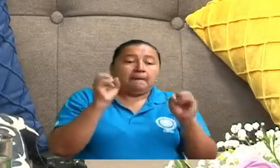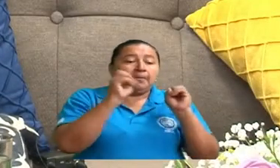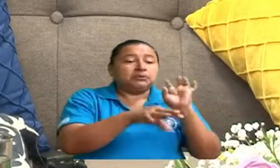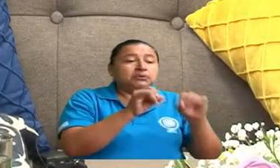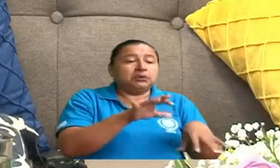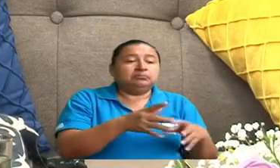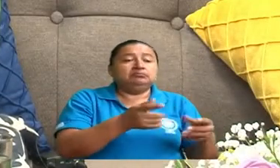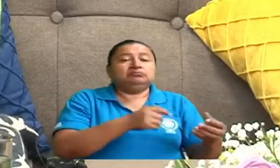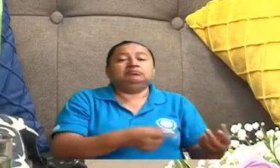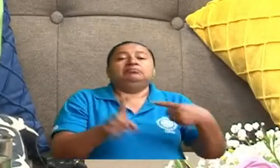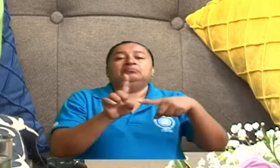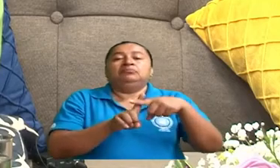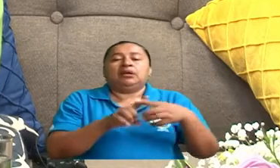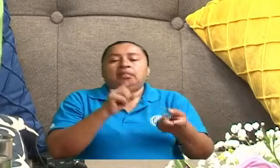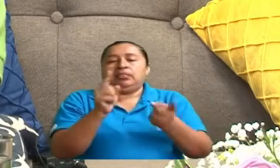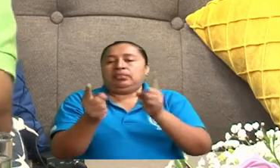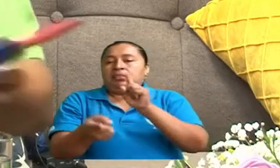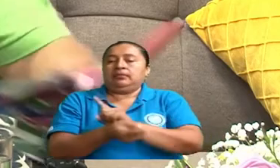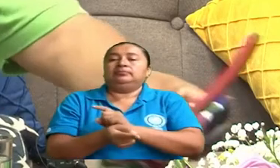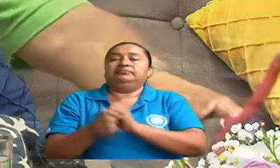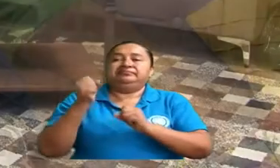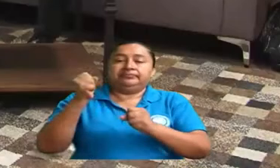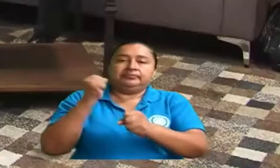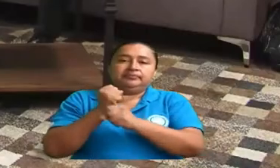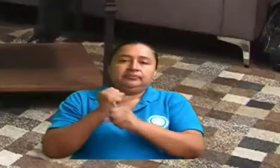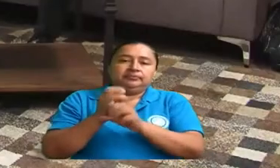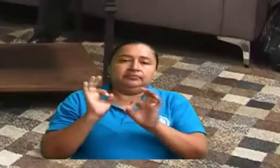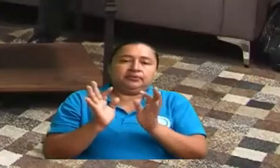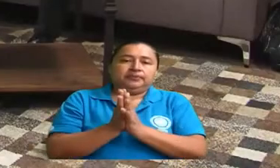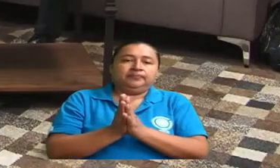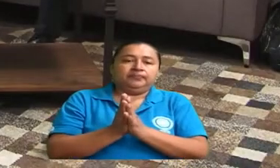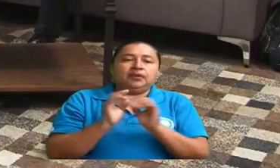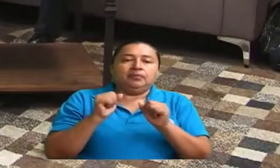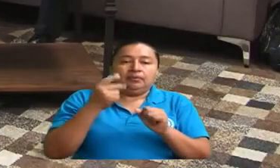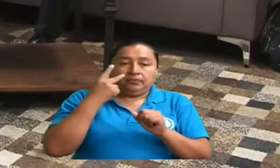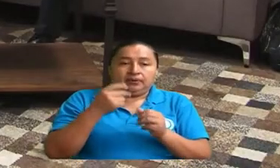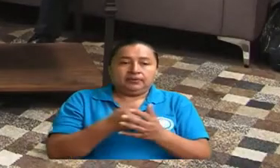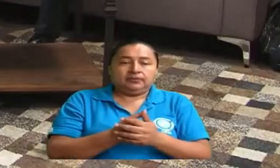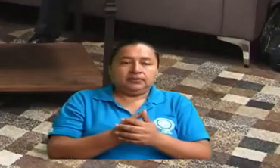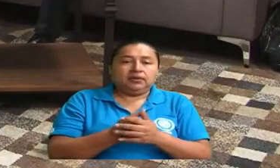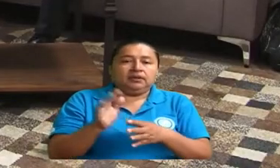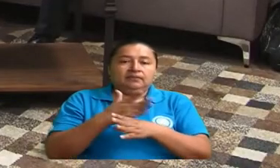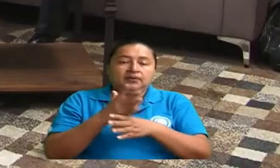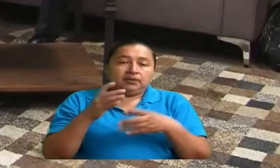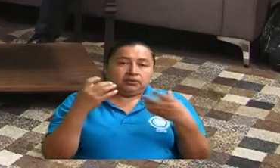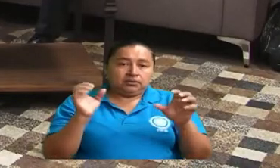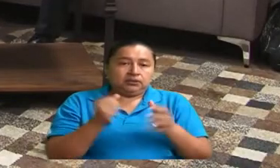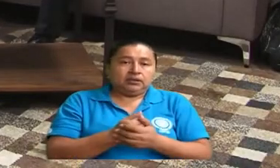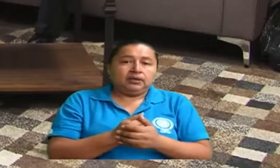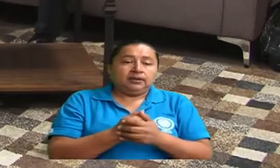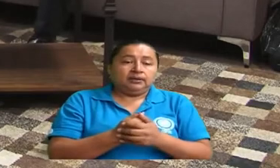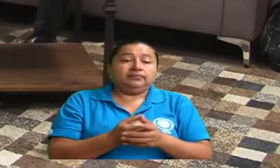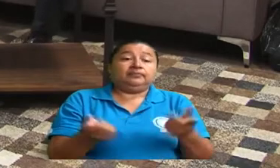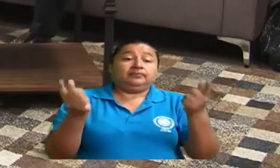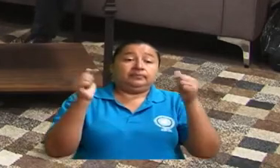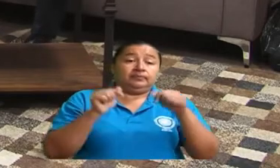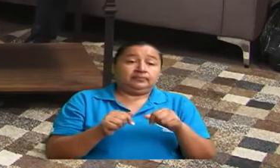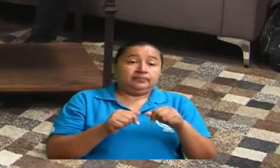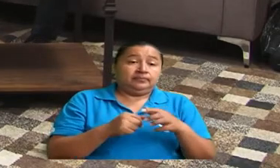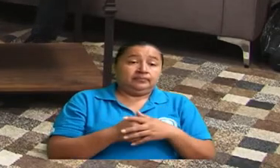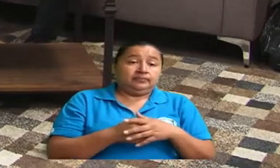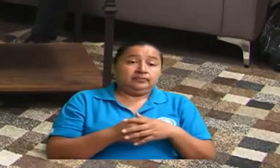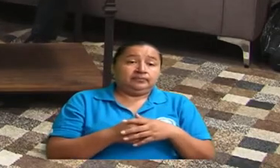Lo que llamamos basura tiene un valor. ¿Verdad? Entonces, aquí podemos ver, ¿verdad?, las diferentes cosas que se hacen. Ahora,